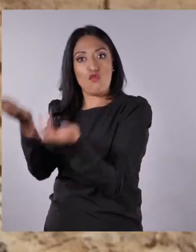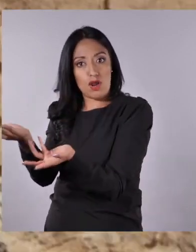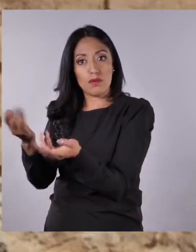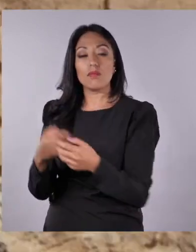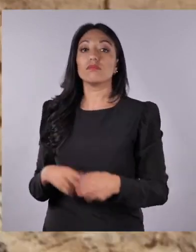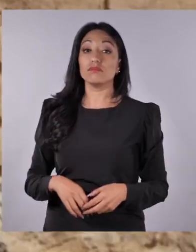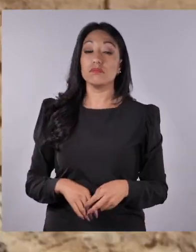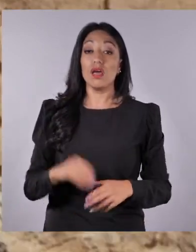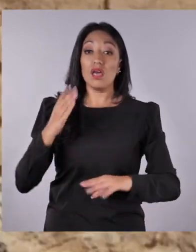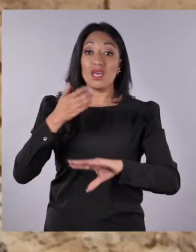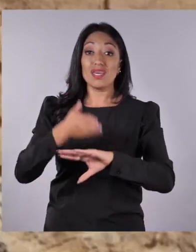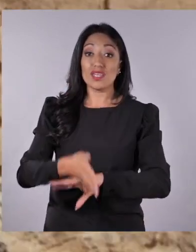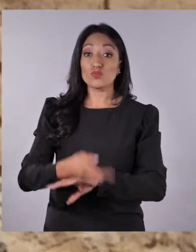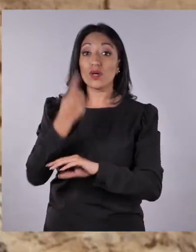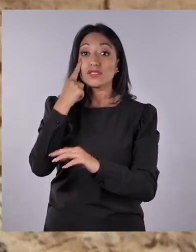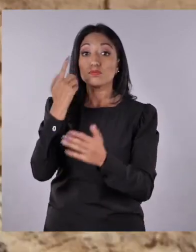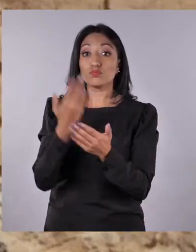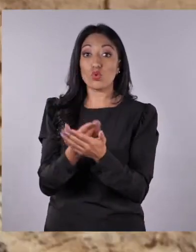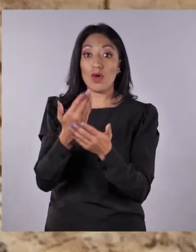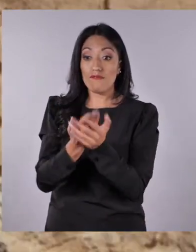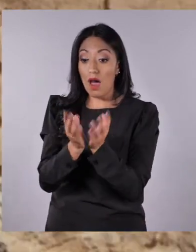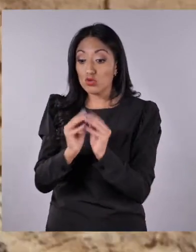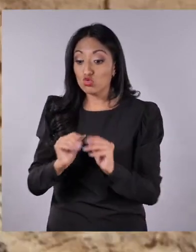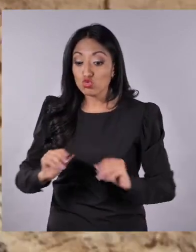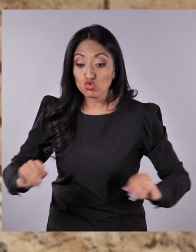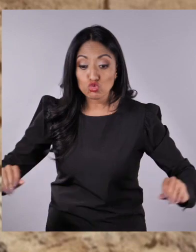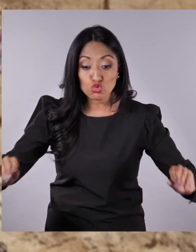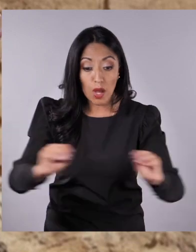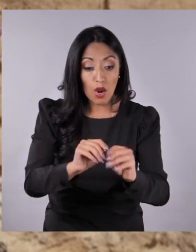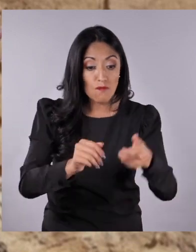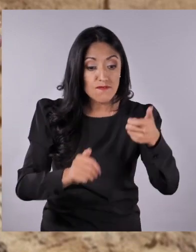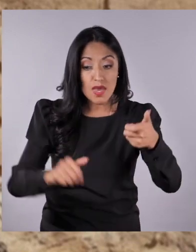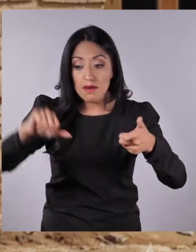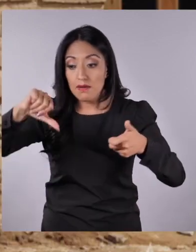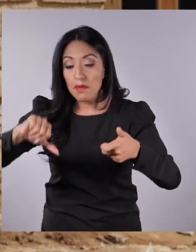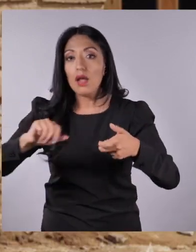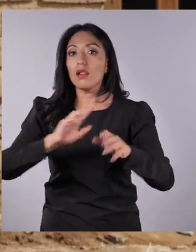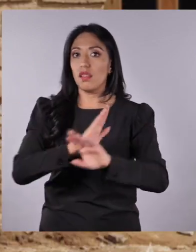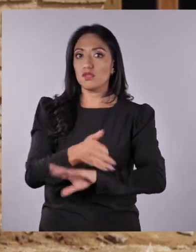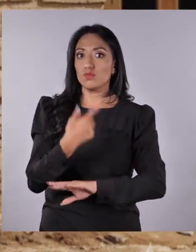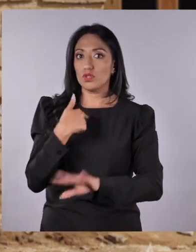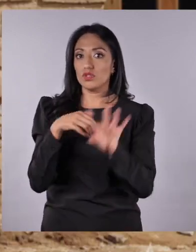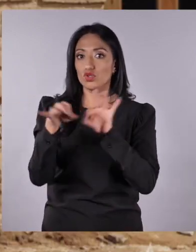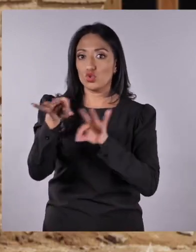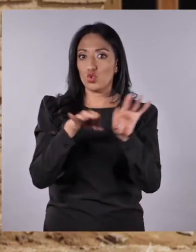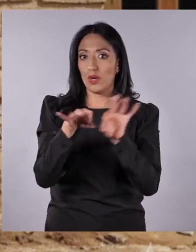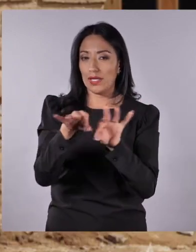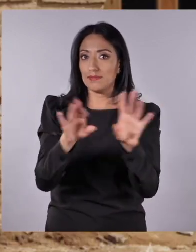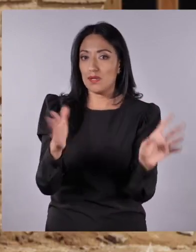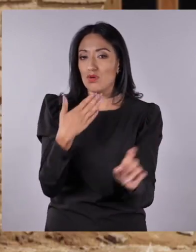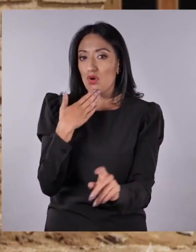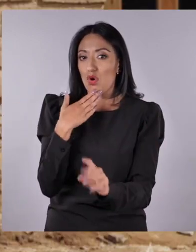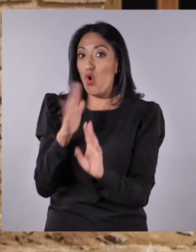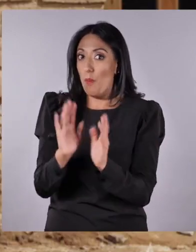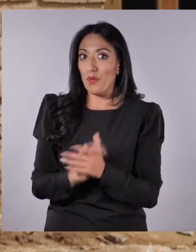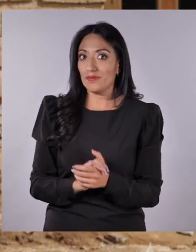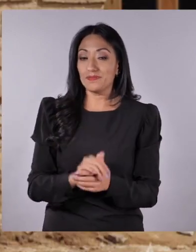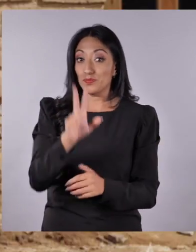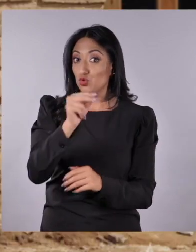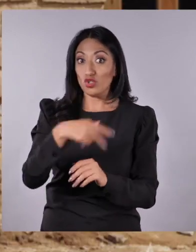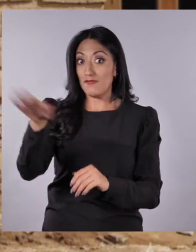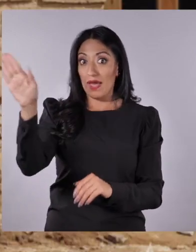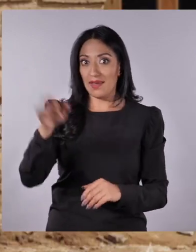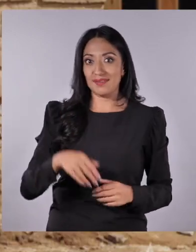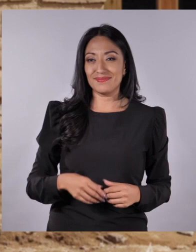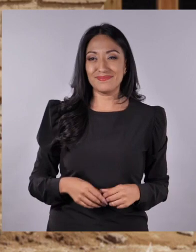y pronto empezarán a hacer las pruebas de suelo para ver si es adecuada. Ya les cuento luego cuando cache bien de qué va la cosa.